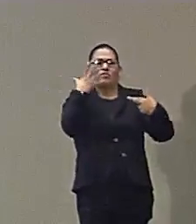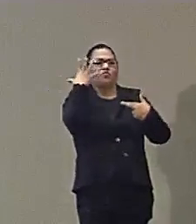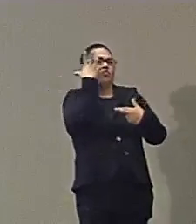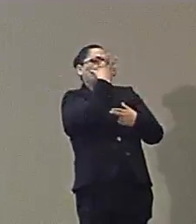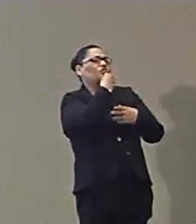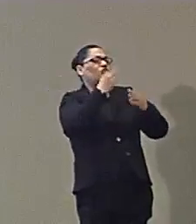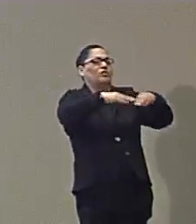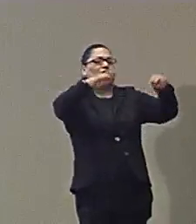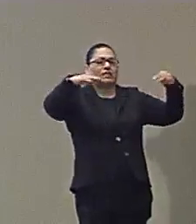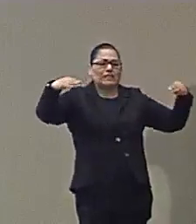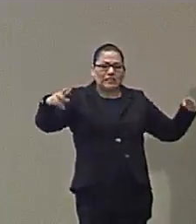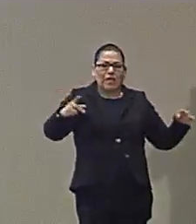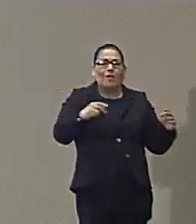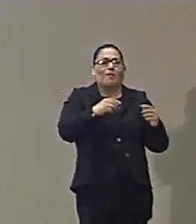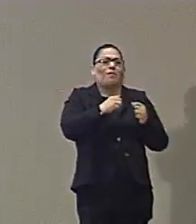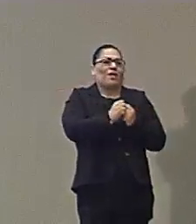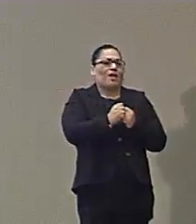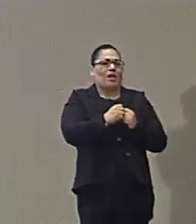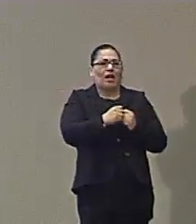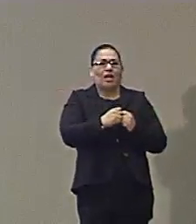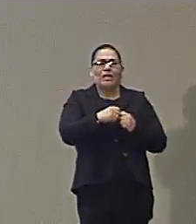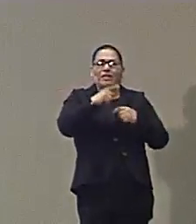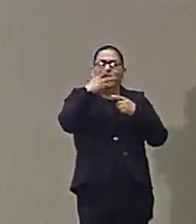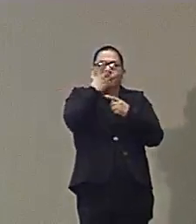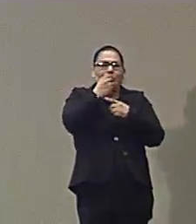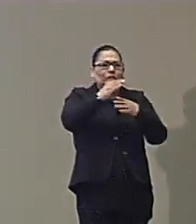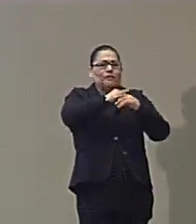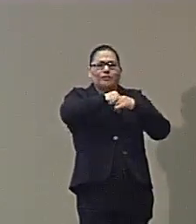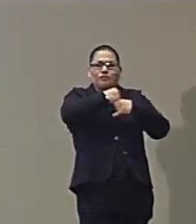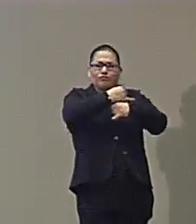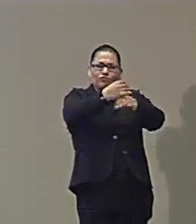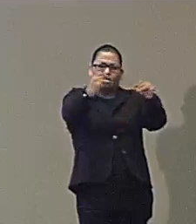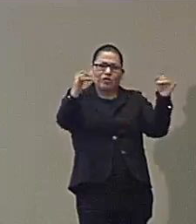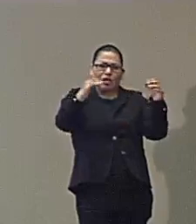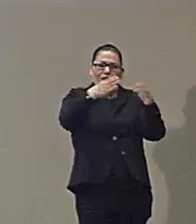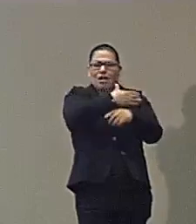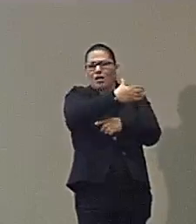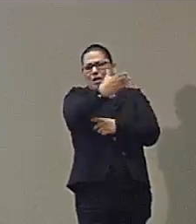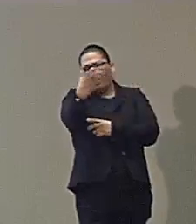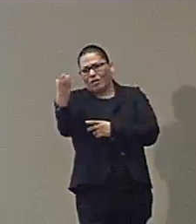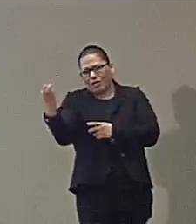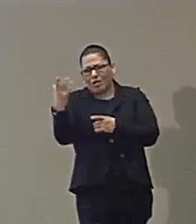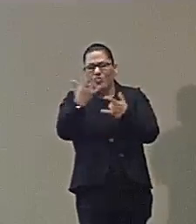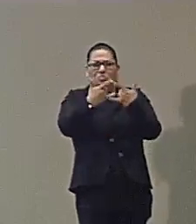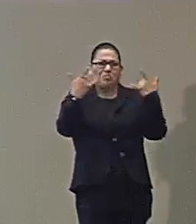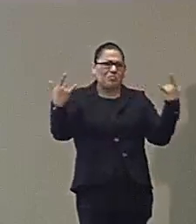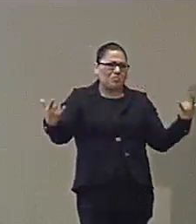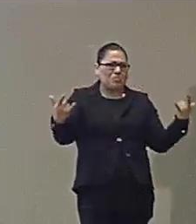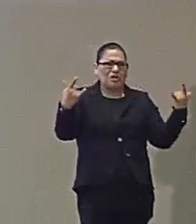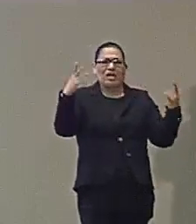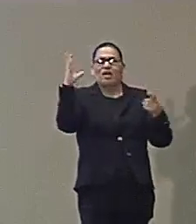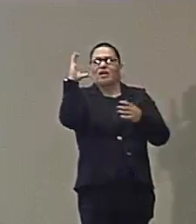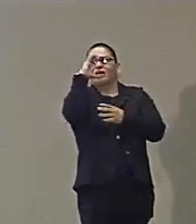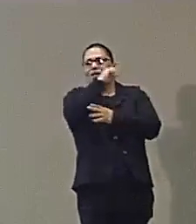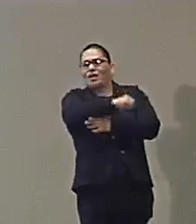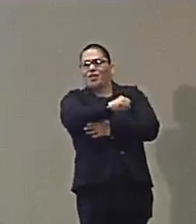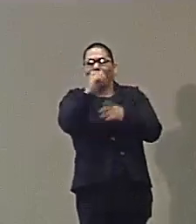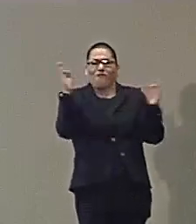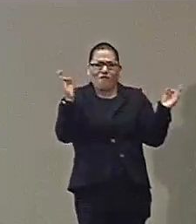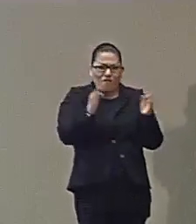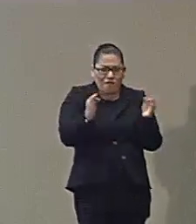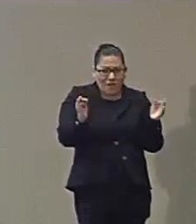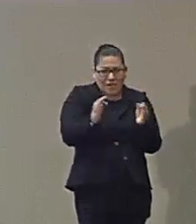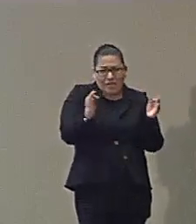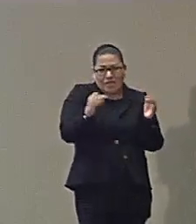nos ha regalado mares prodigiosos una historia muy rica climas diversos cultura que